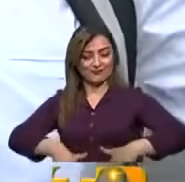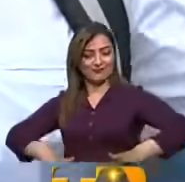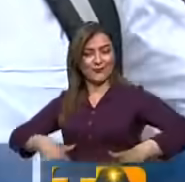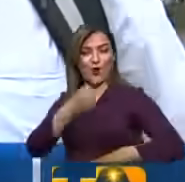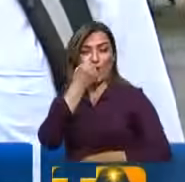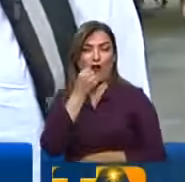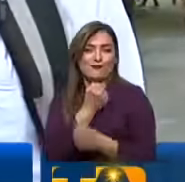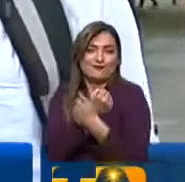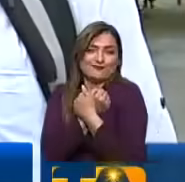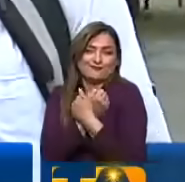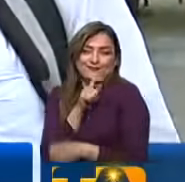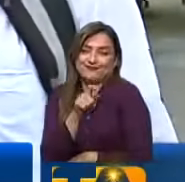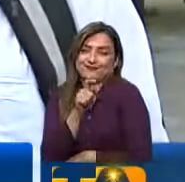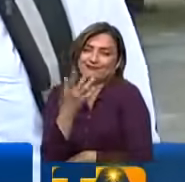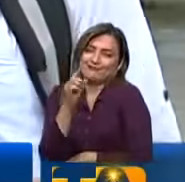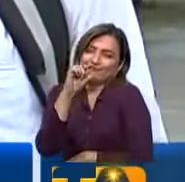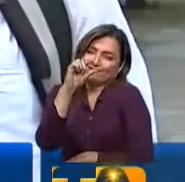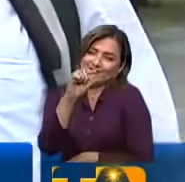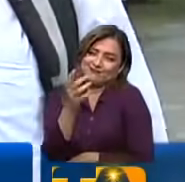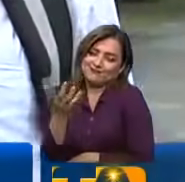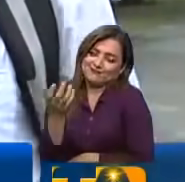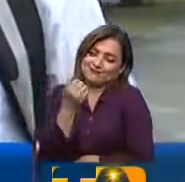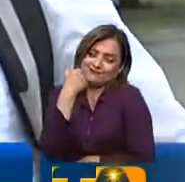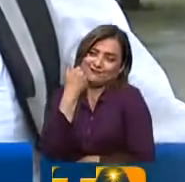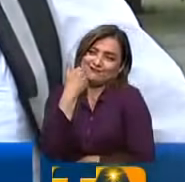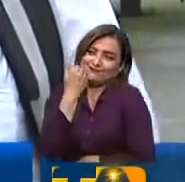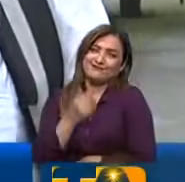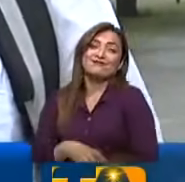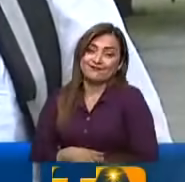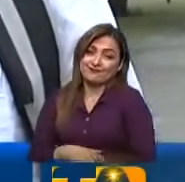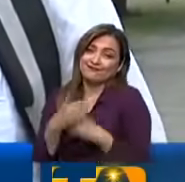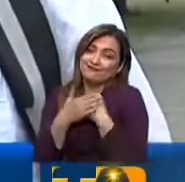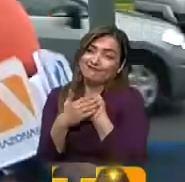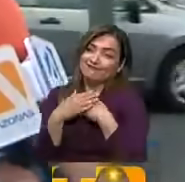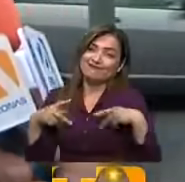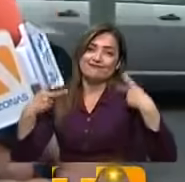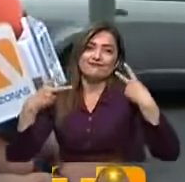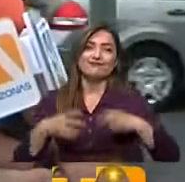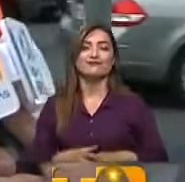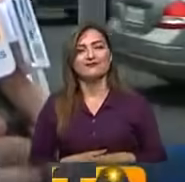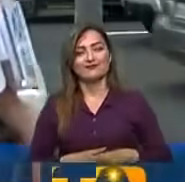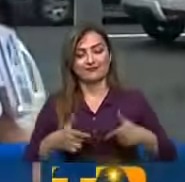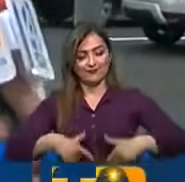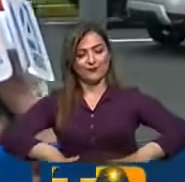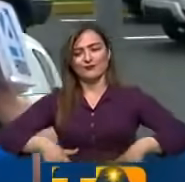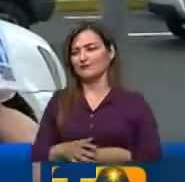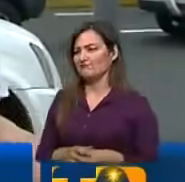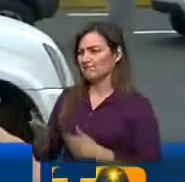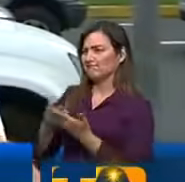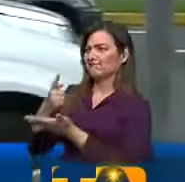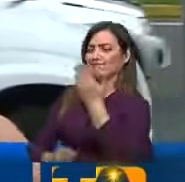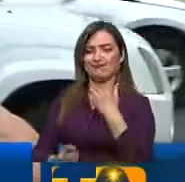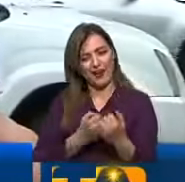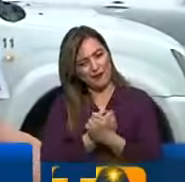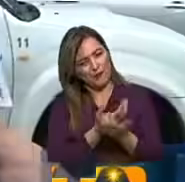amor. Uno siempre necesita un poquito de cariño, necesita ser consentido en la vida. El boxer rojo. ¿Y para qué sirve eso? Para el